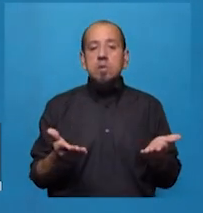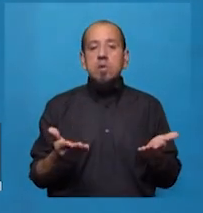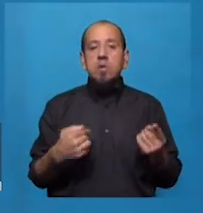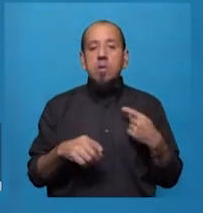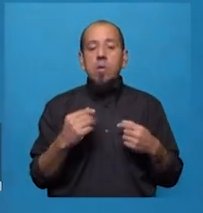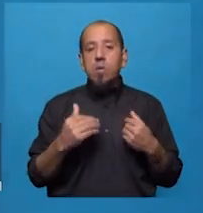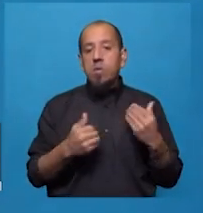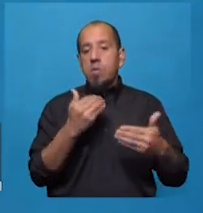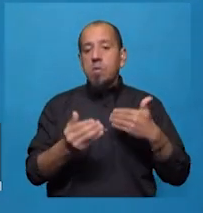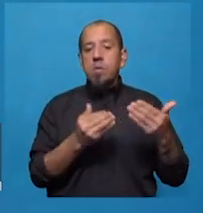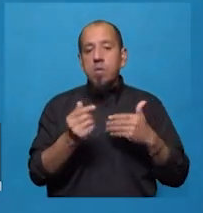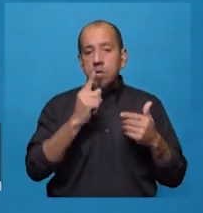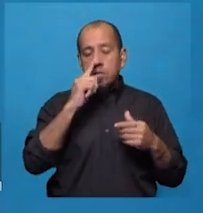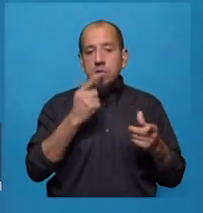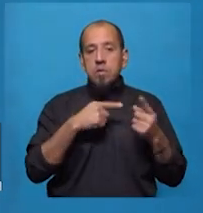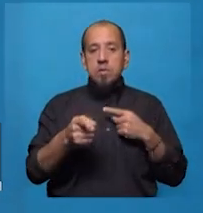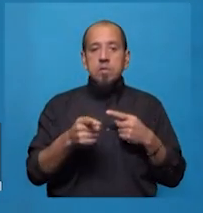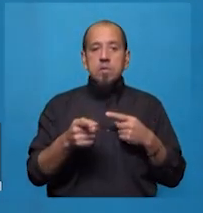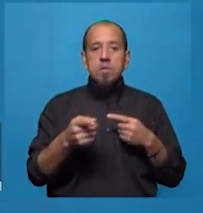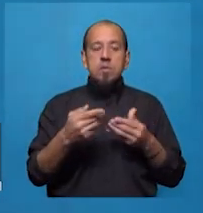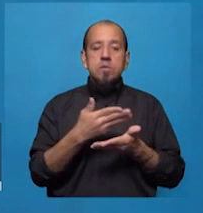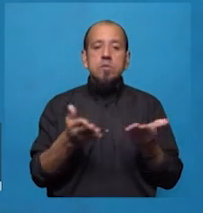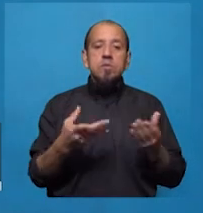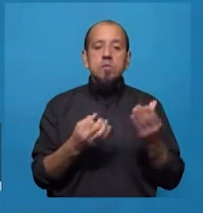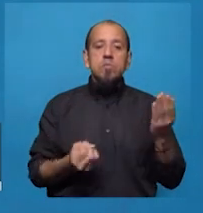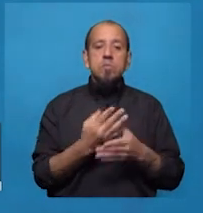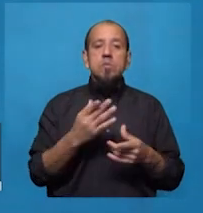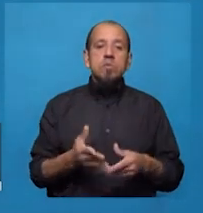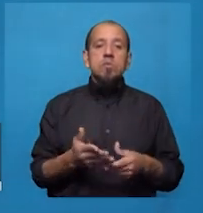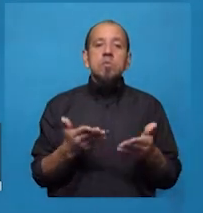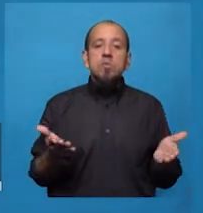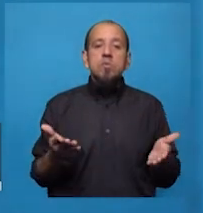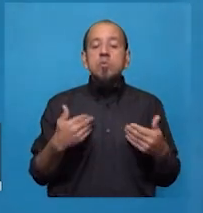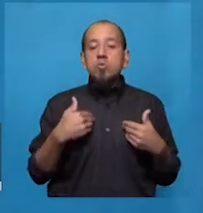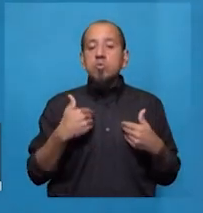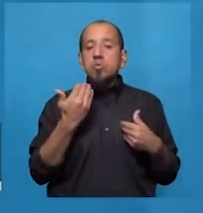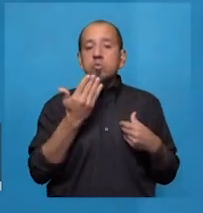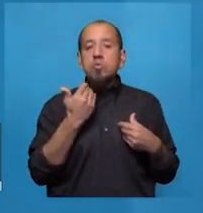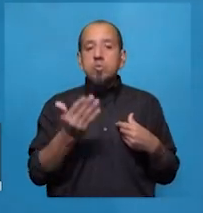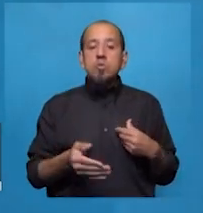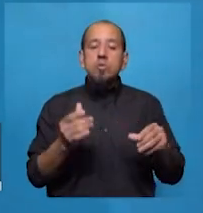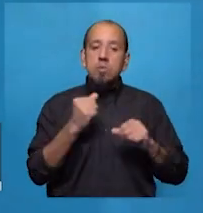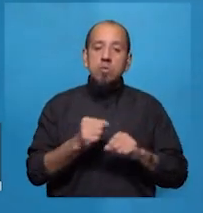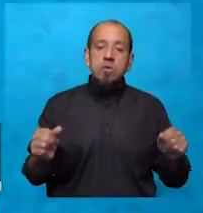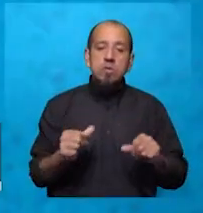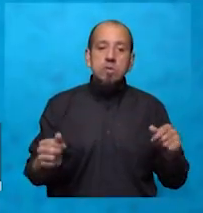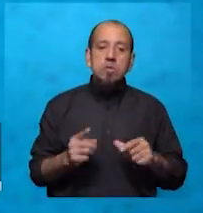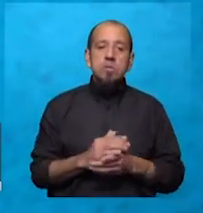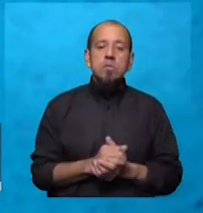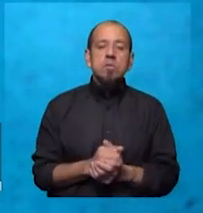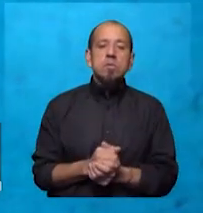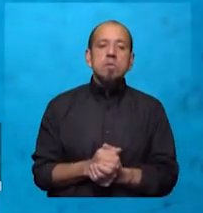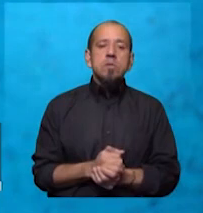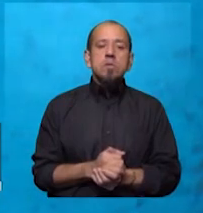aceleración de las obras de nuevos de nuevas celdas y nuevos módulos que no yo no tengo muy claro si se va a poder lograr hoy